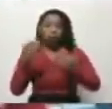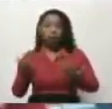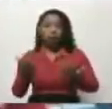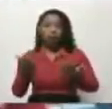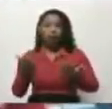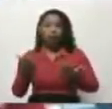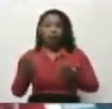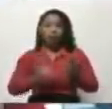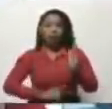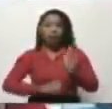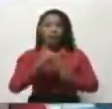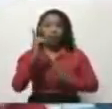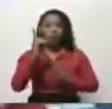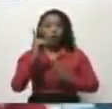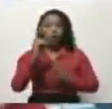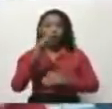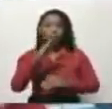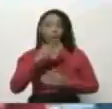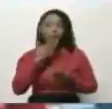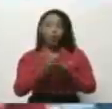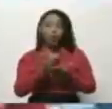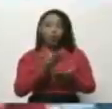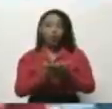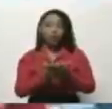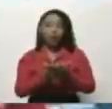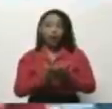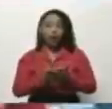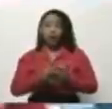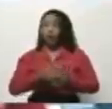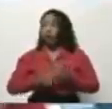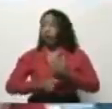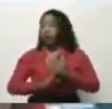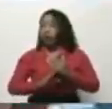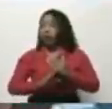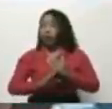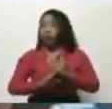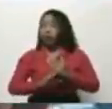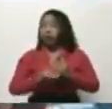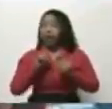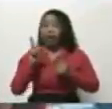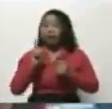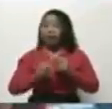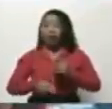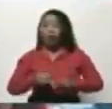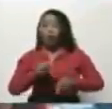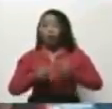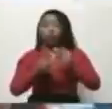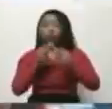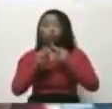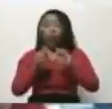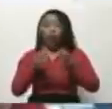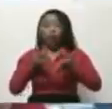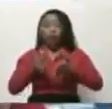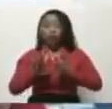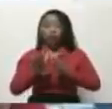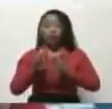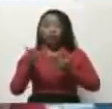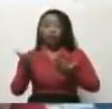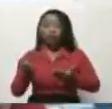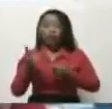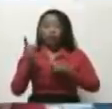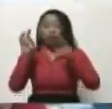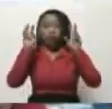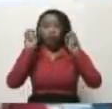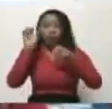que se desarrollaran sus propuestas y que tuvieron su pináculo en esa construcción, en el nacimiento de esa